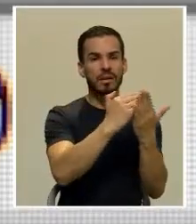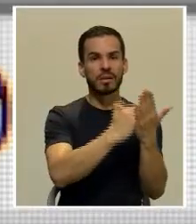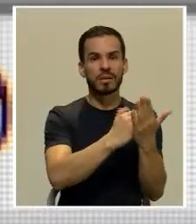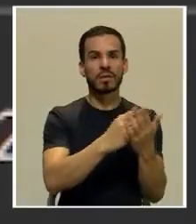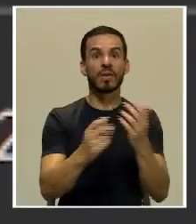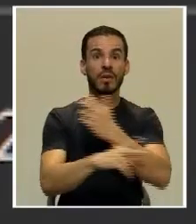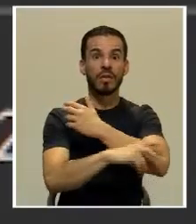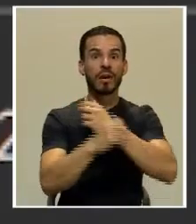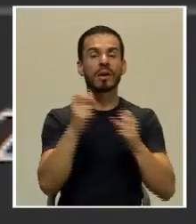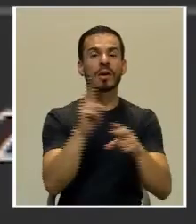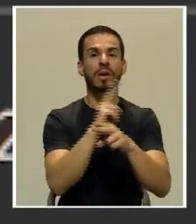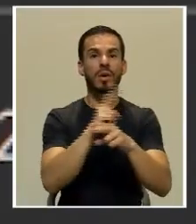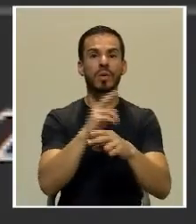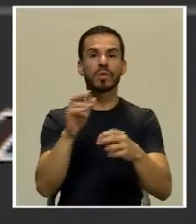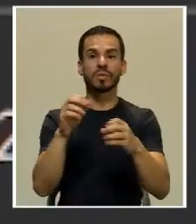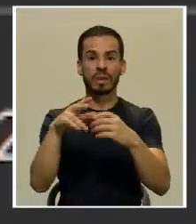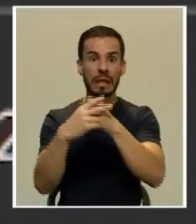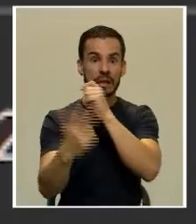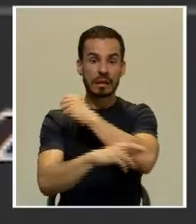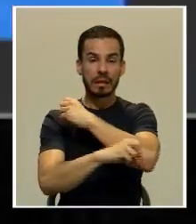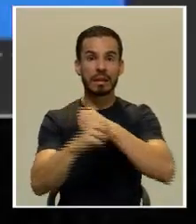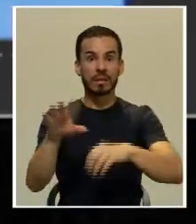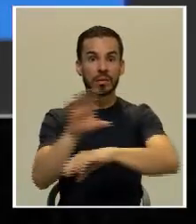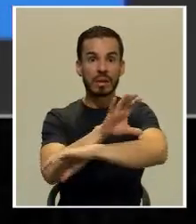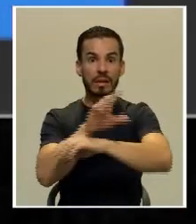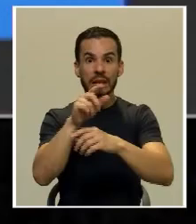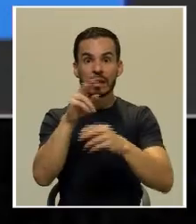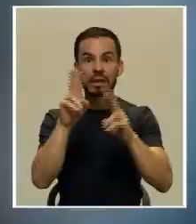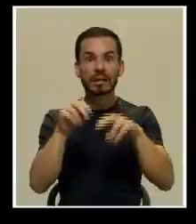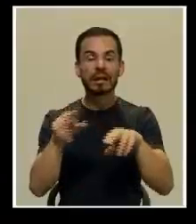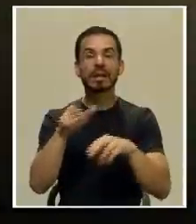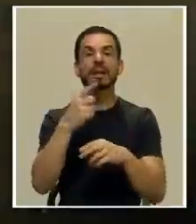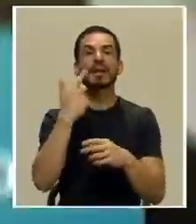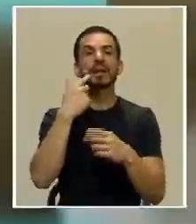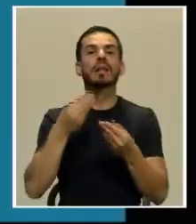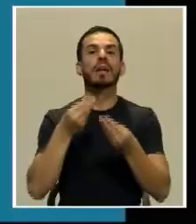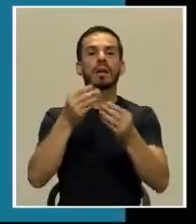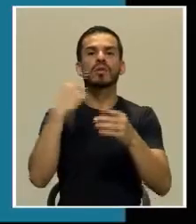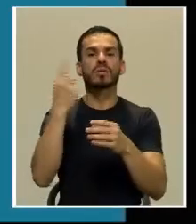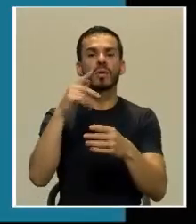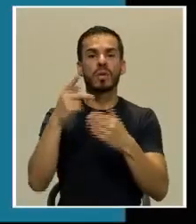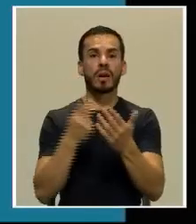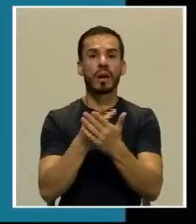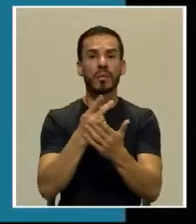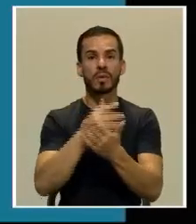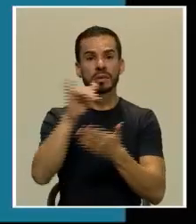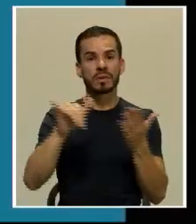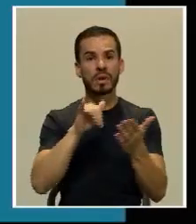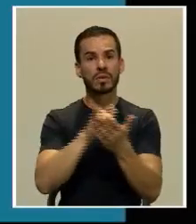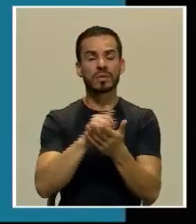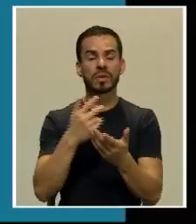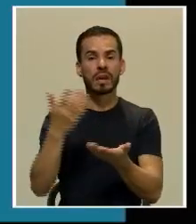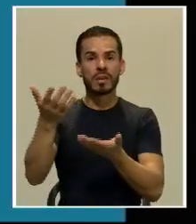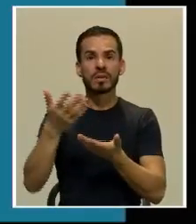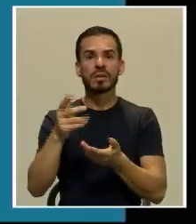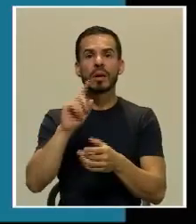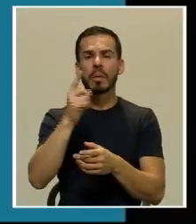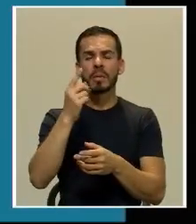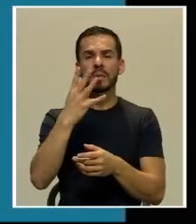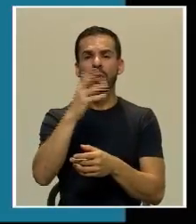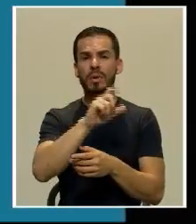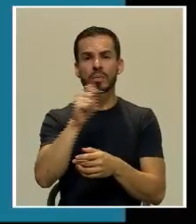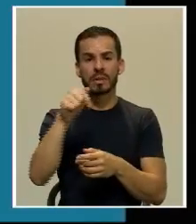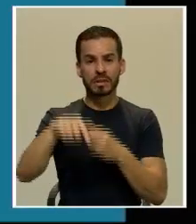que usan los ciberdelincuentes para hacer caer a sus víctimas. Los datos del OIJ arrojaron que solo en la provincia de San José se habían recibido en los